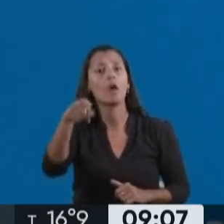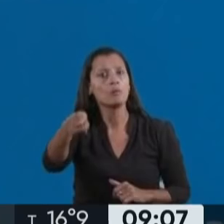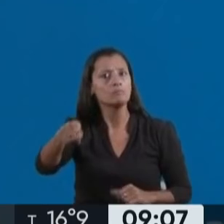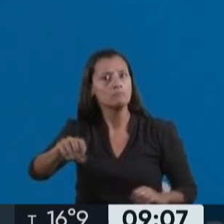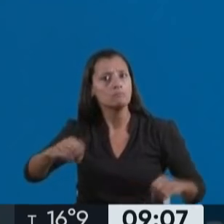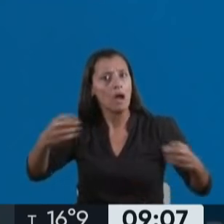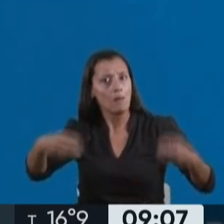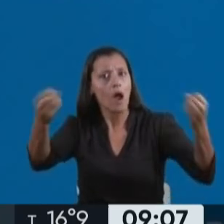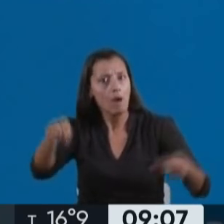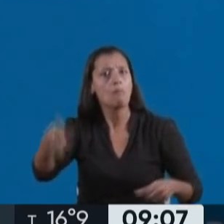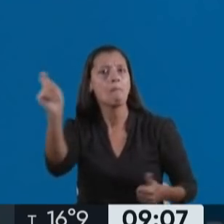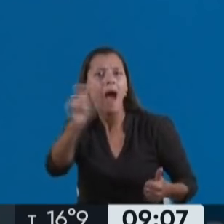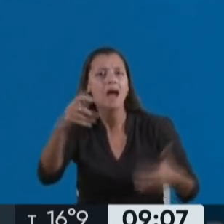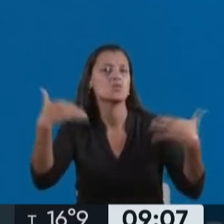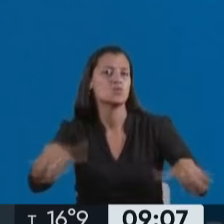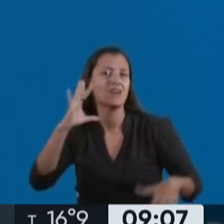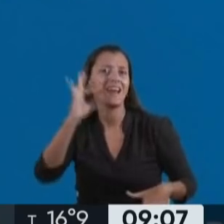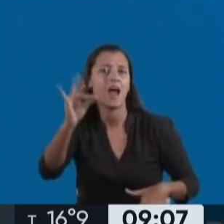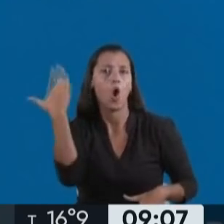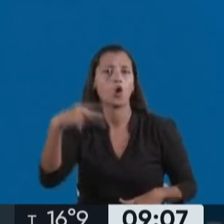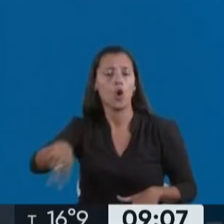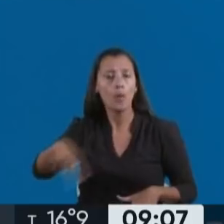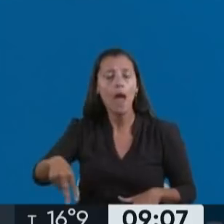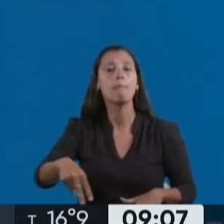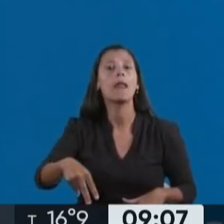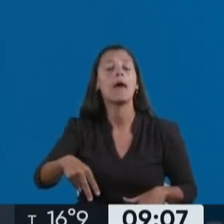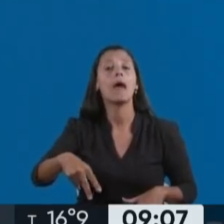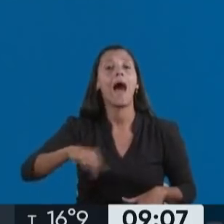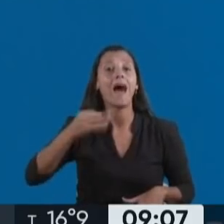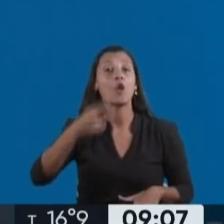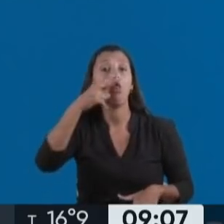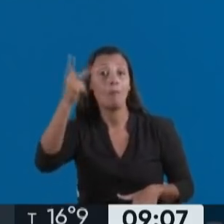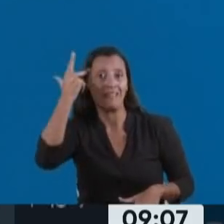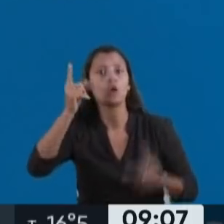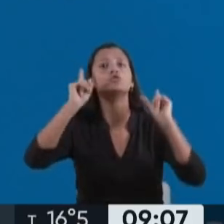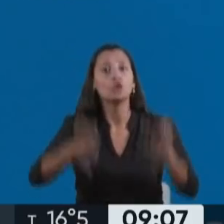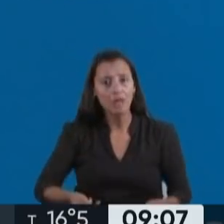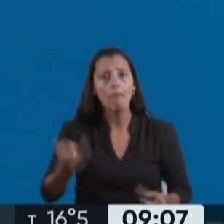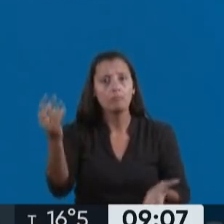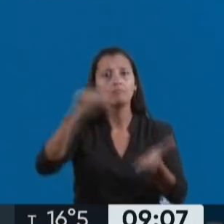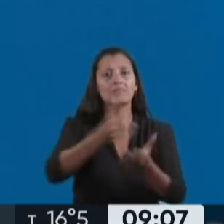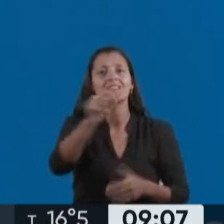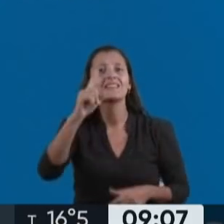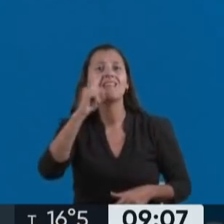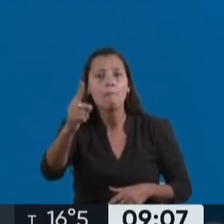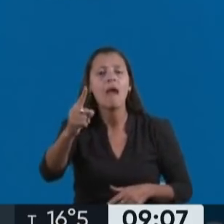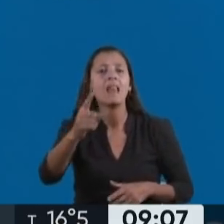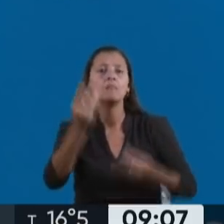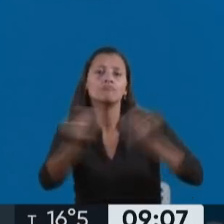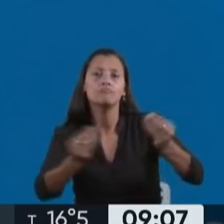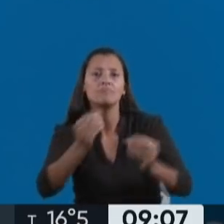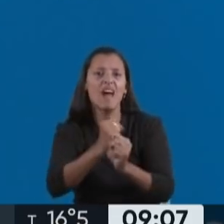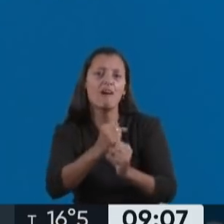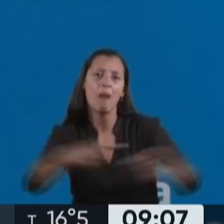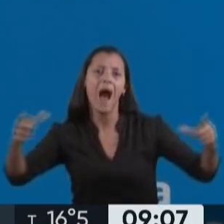mejor mes de la industria, noviembre, desde el 2018. También hemos incorporado ya 60.000 puestos de trabajo